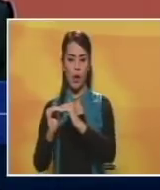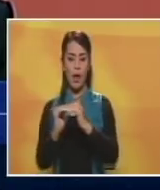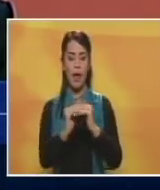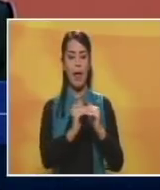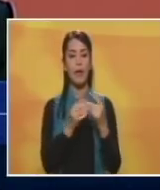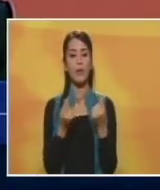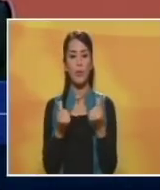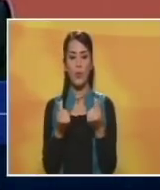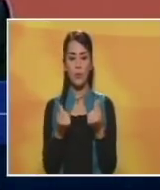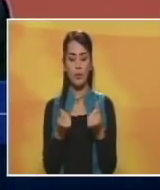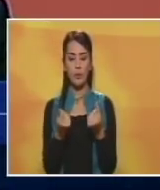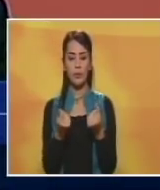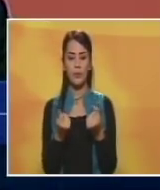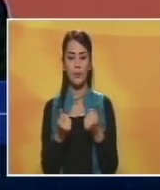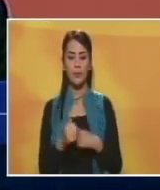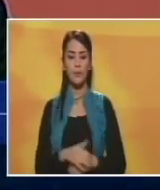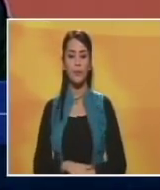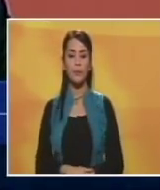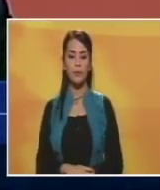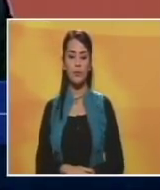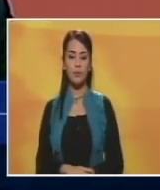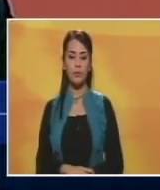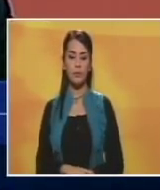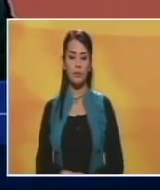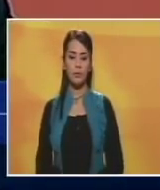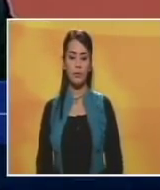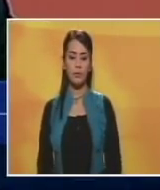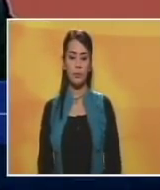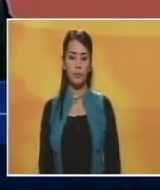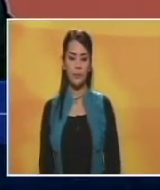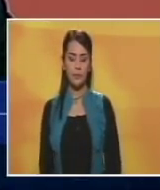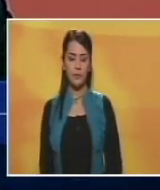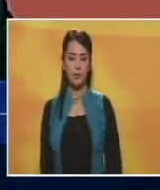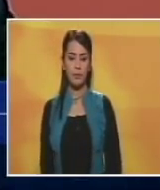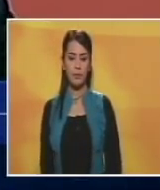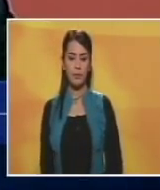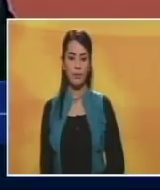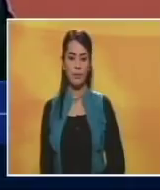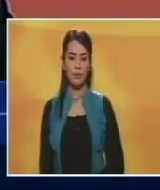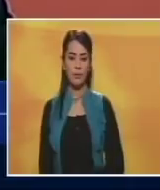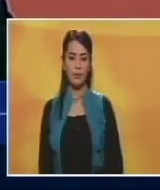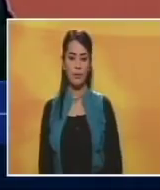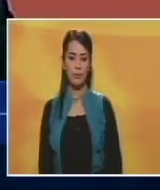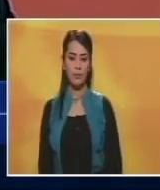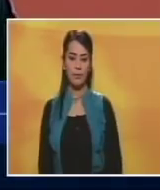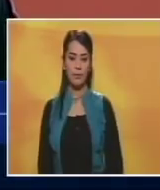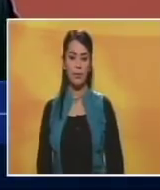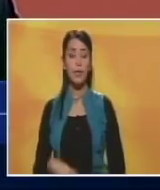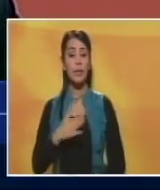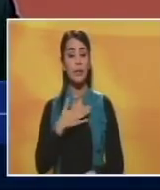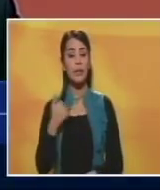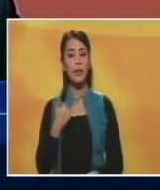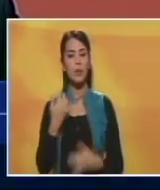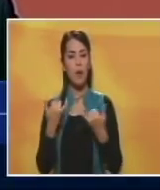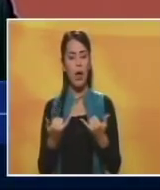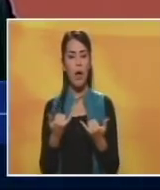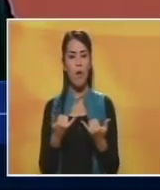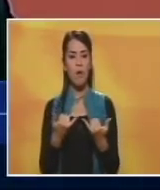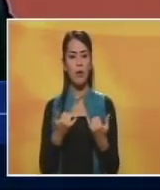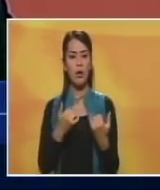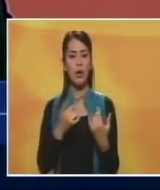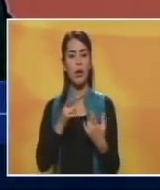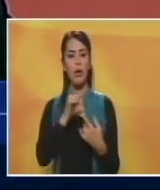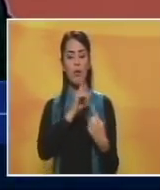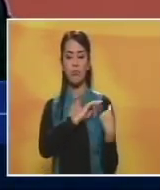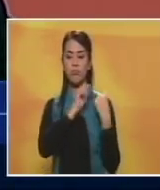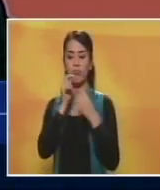económicos tan necesarios. Quiero inmediatamente cederle la palabra al